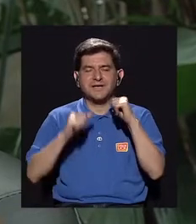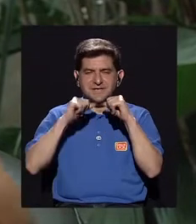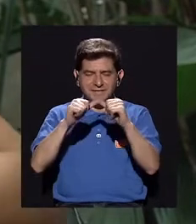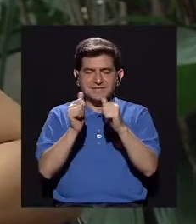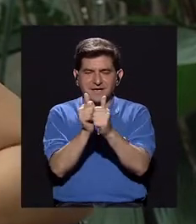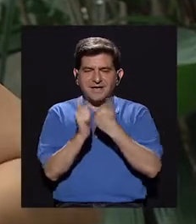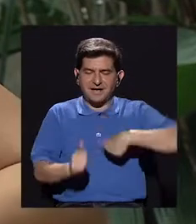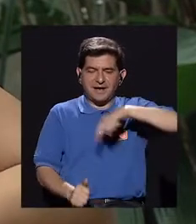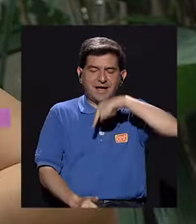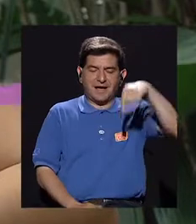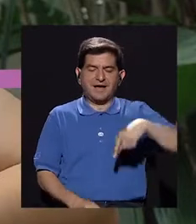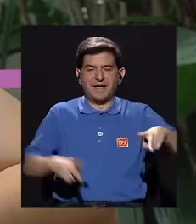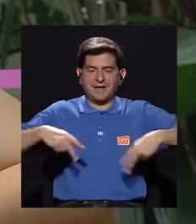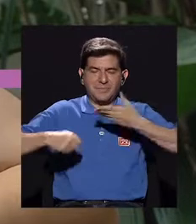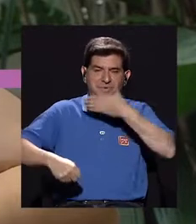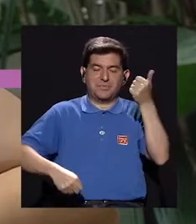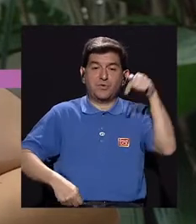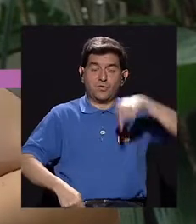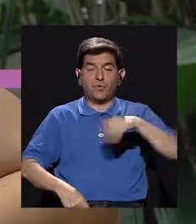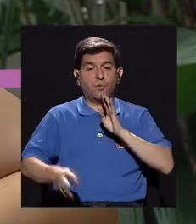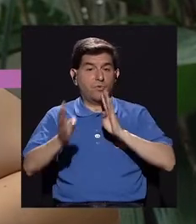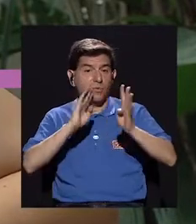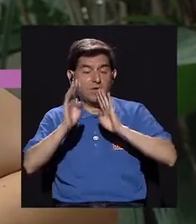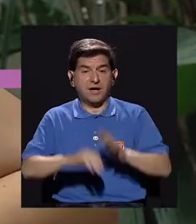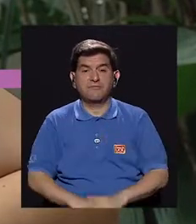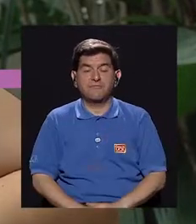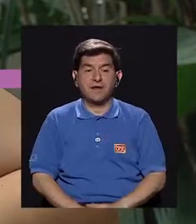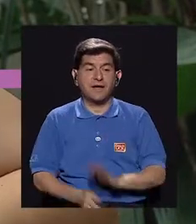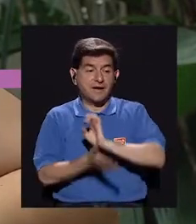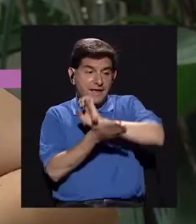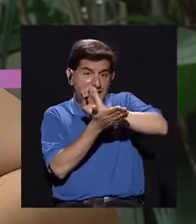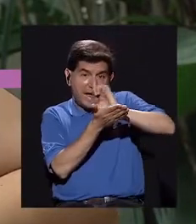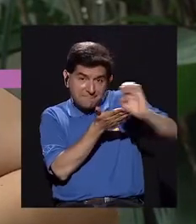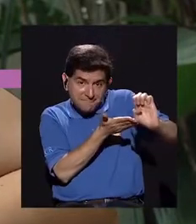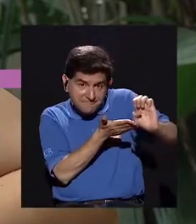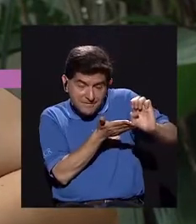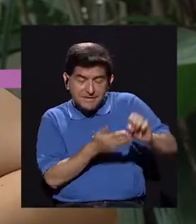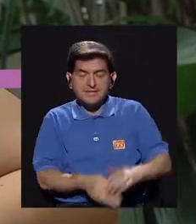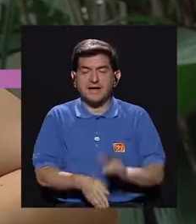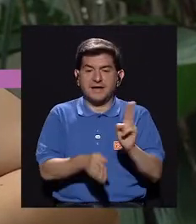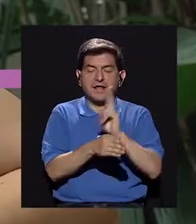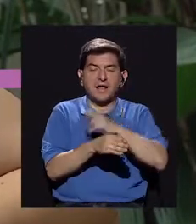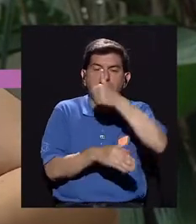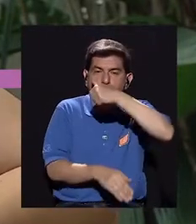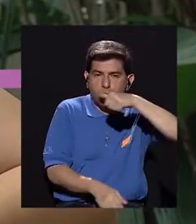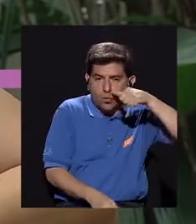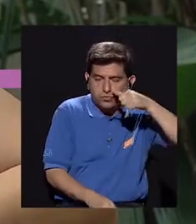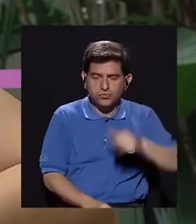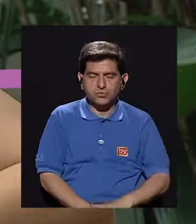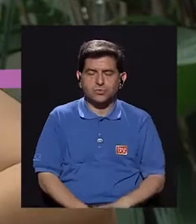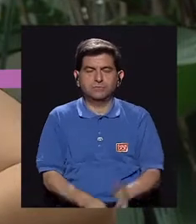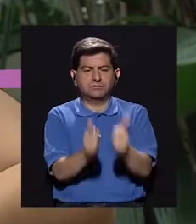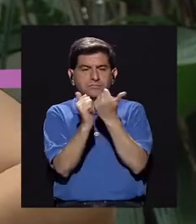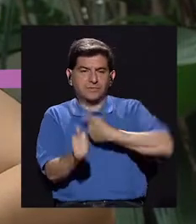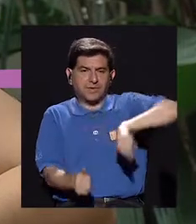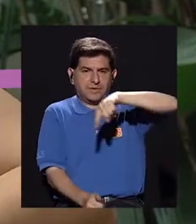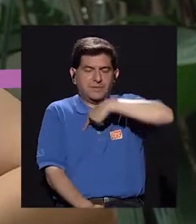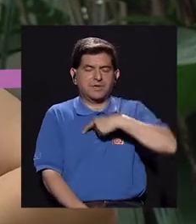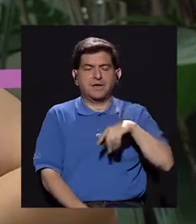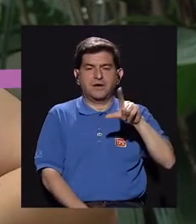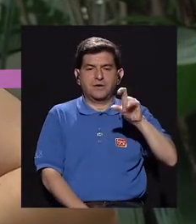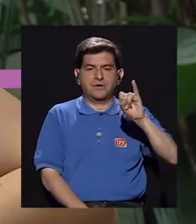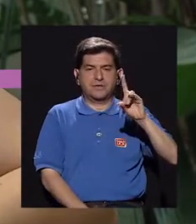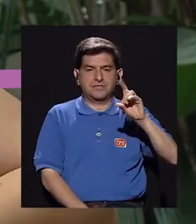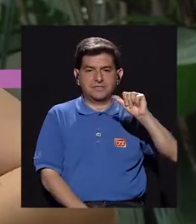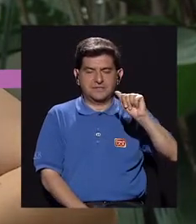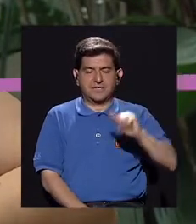Gracias por continuar con nosotros en Vivir Mejor. El día de hoy conversando acerca de la prevención en el consumo de drogas. Para ello nos acompaña